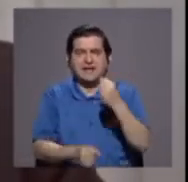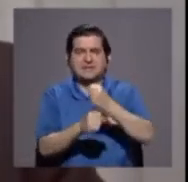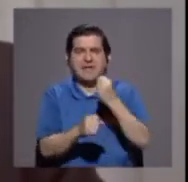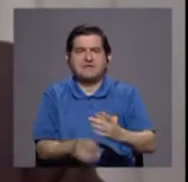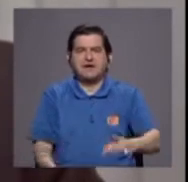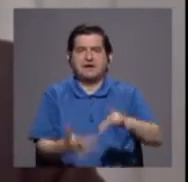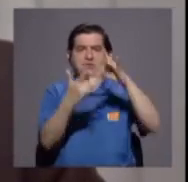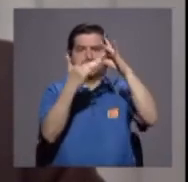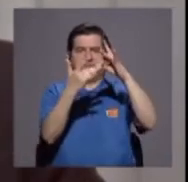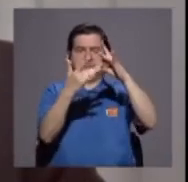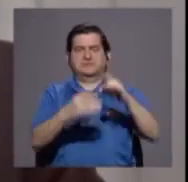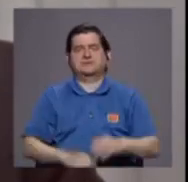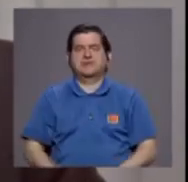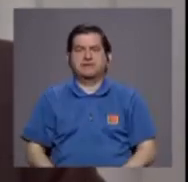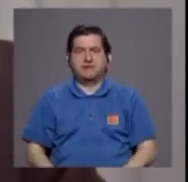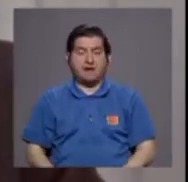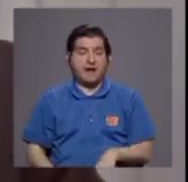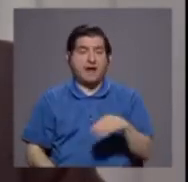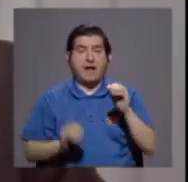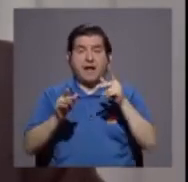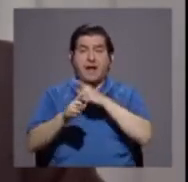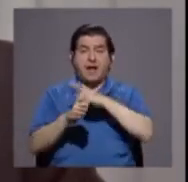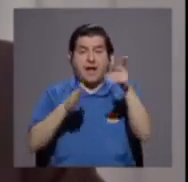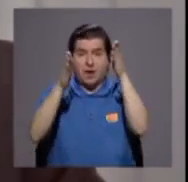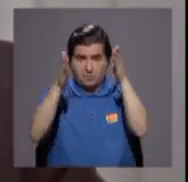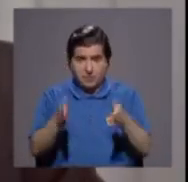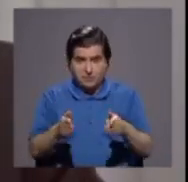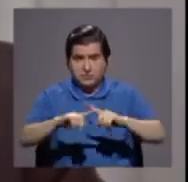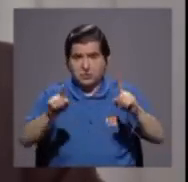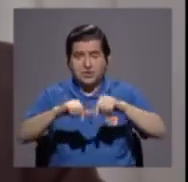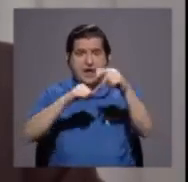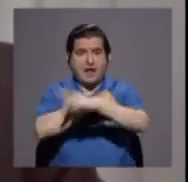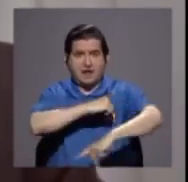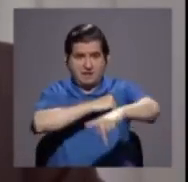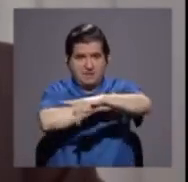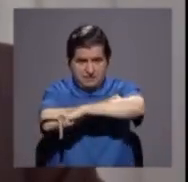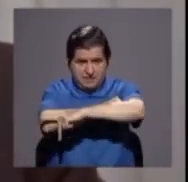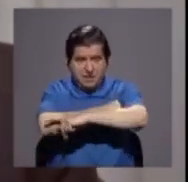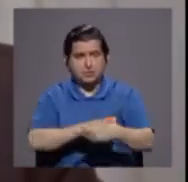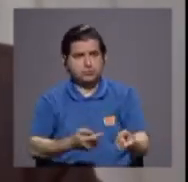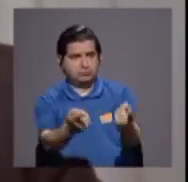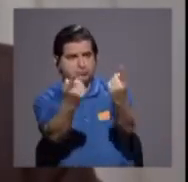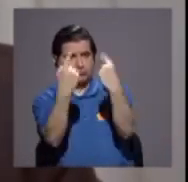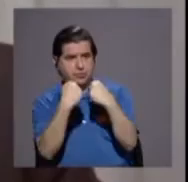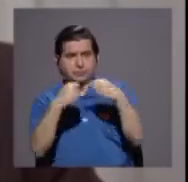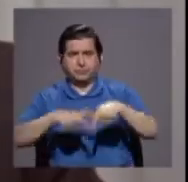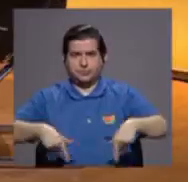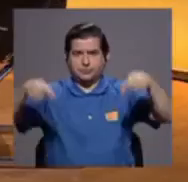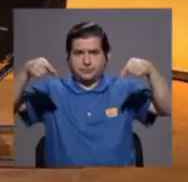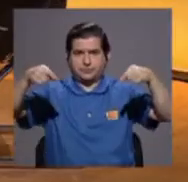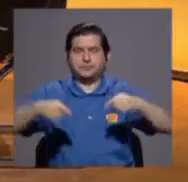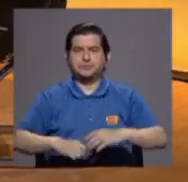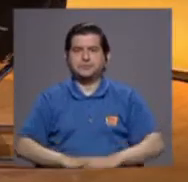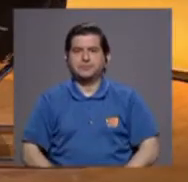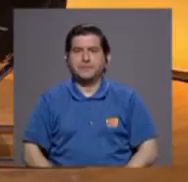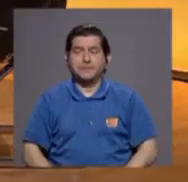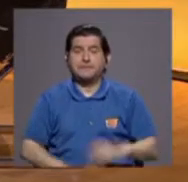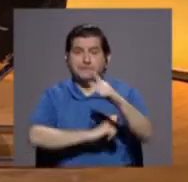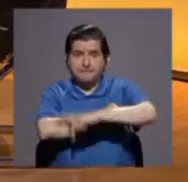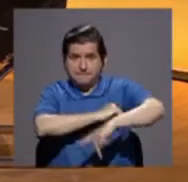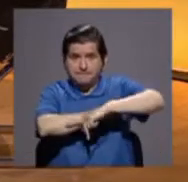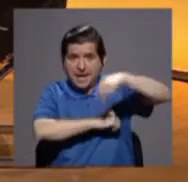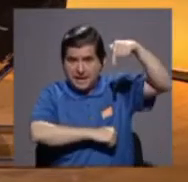especializado, por ejemplo, para que profesionales de otros países vinieran a Japón. Es un